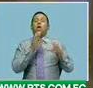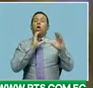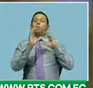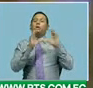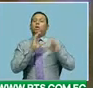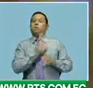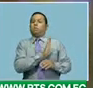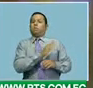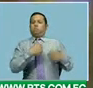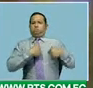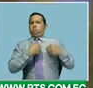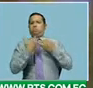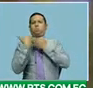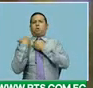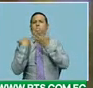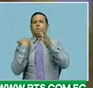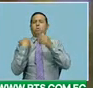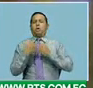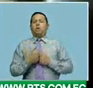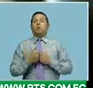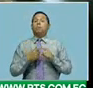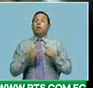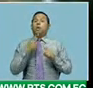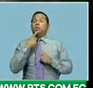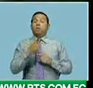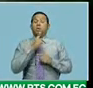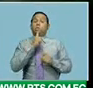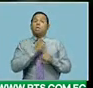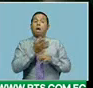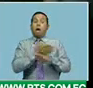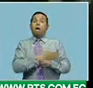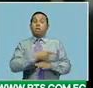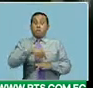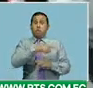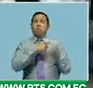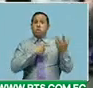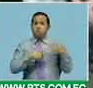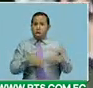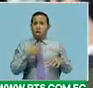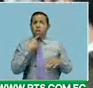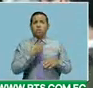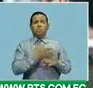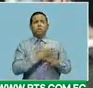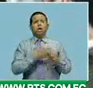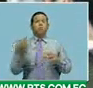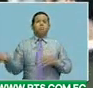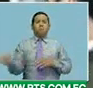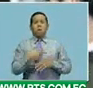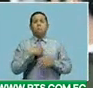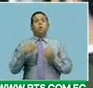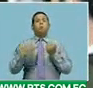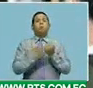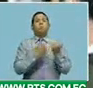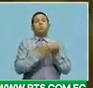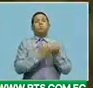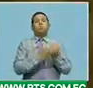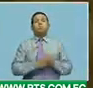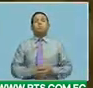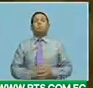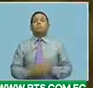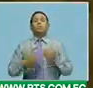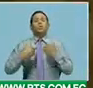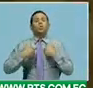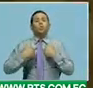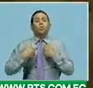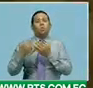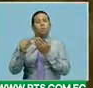así, aseguró que se activó este comité y que actuó durante el secuestro de varios comunicadores en el Ágora de la Casa de la Cultura de Quito. Yo, como ministra